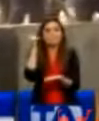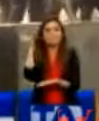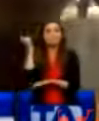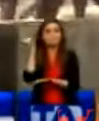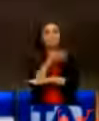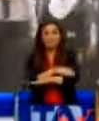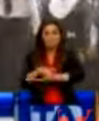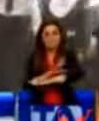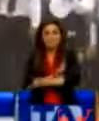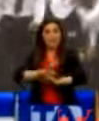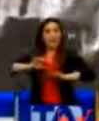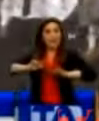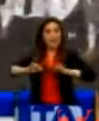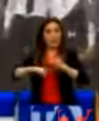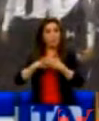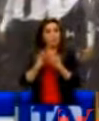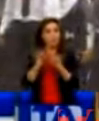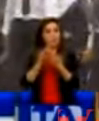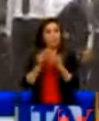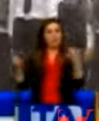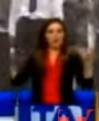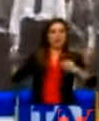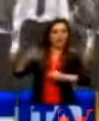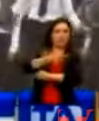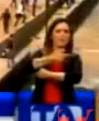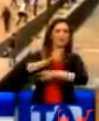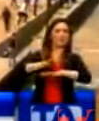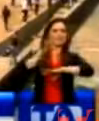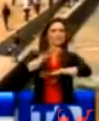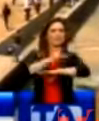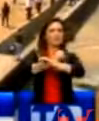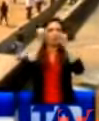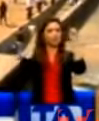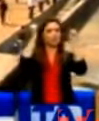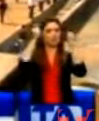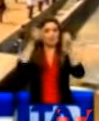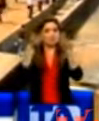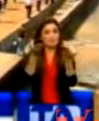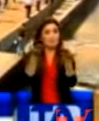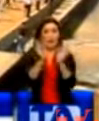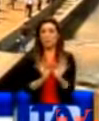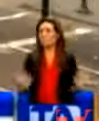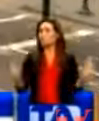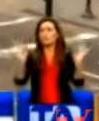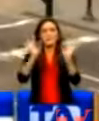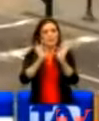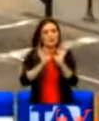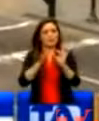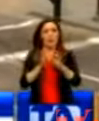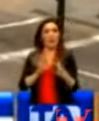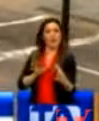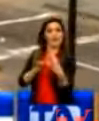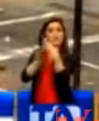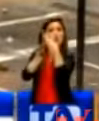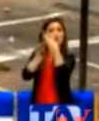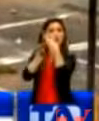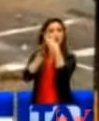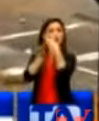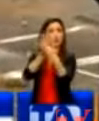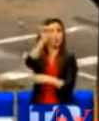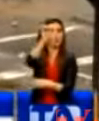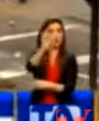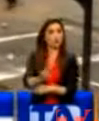avenida Napo en los 2 sentidos desde tempranas horas de la mañana. La Napo es una importante arteria que une el sur con el centro